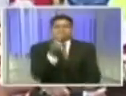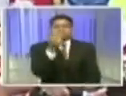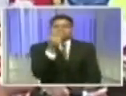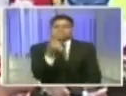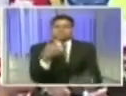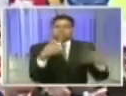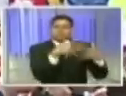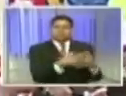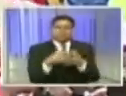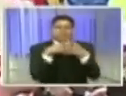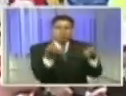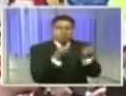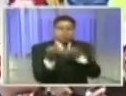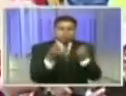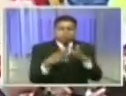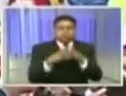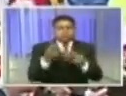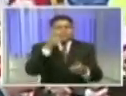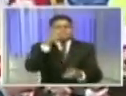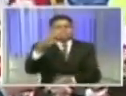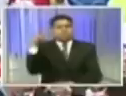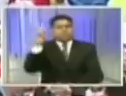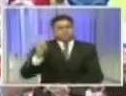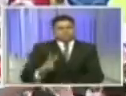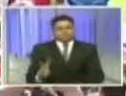jamás vuelva a dominar al pueblo de Venezuela.